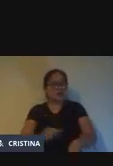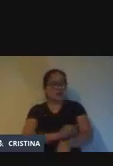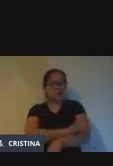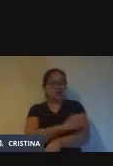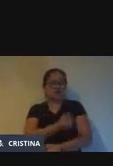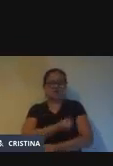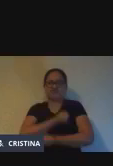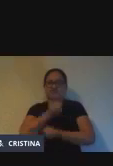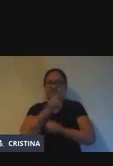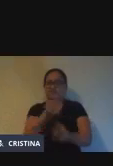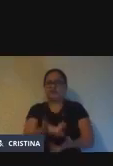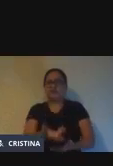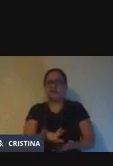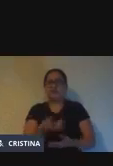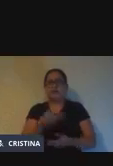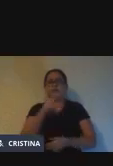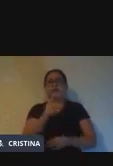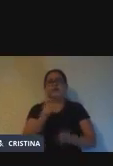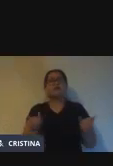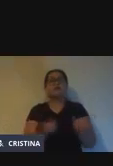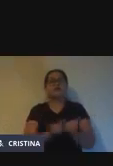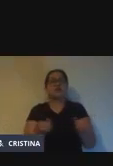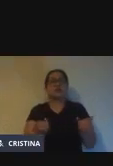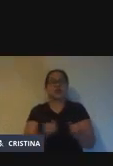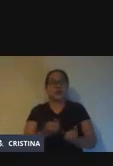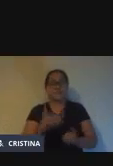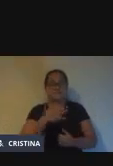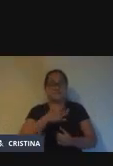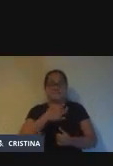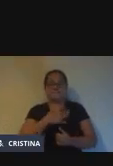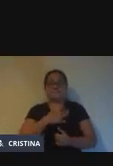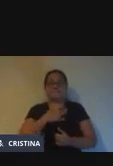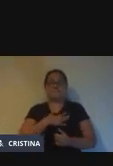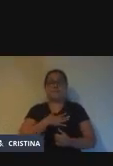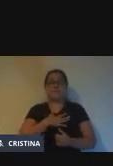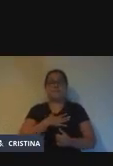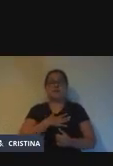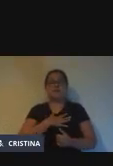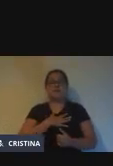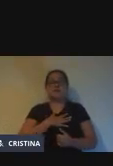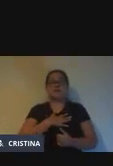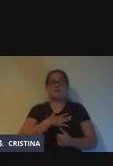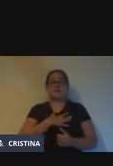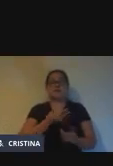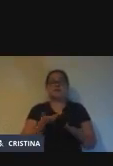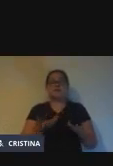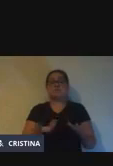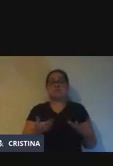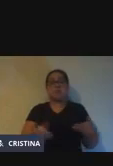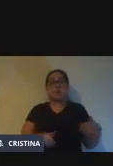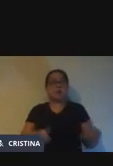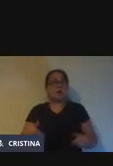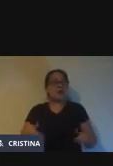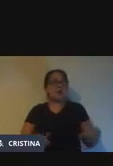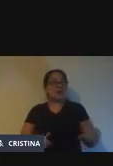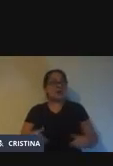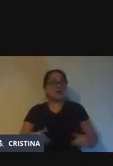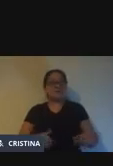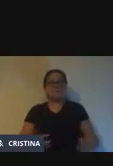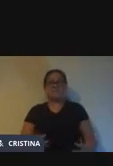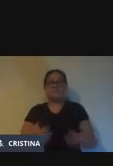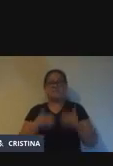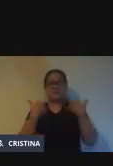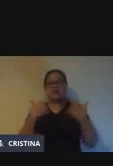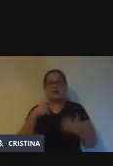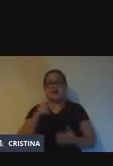también neurosis, ¿no? Él hace mucho hincapié en la neurosis dentro de su estudio de